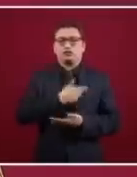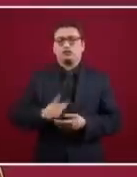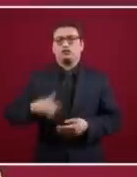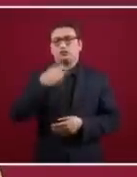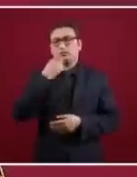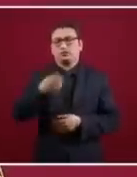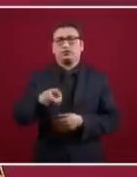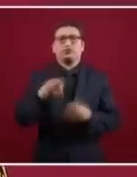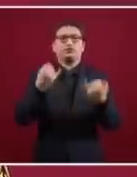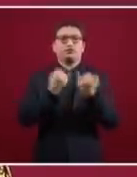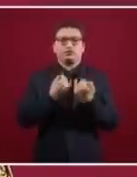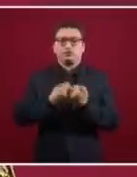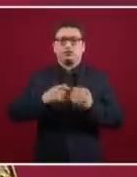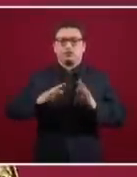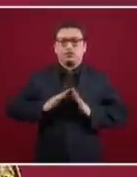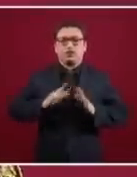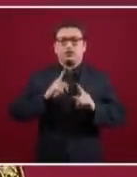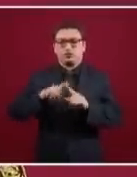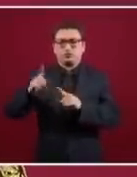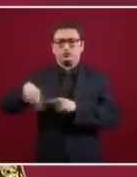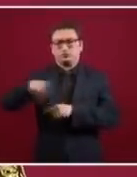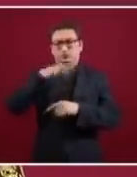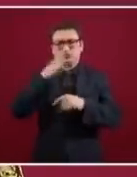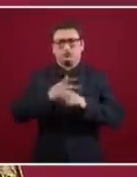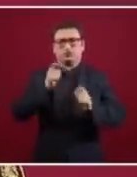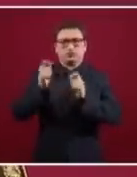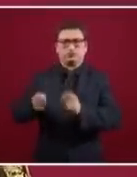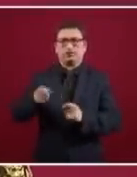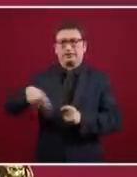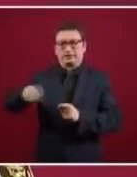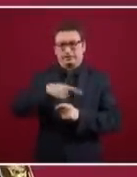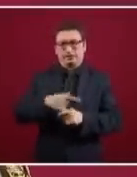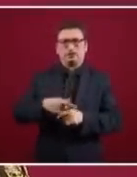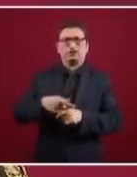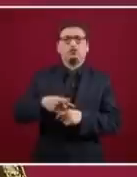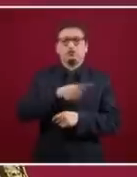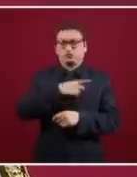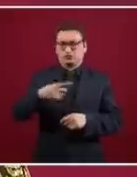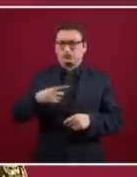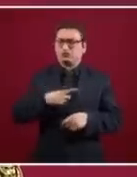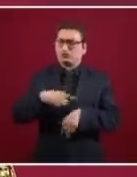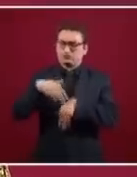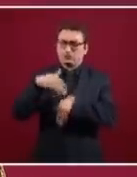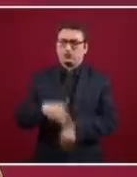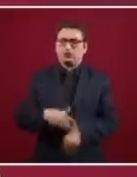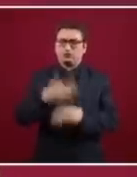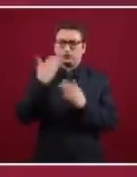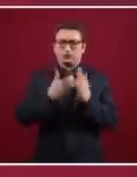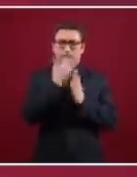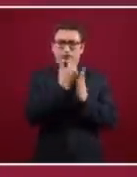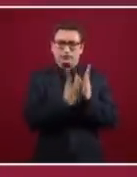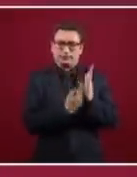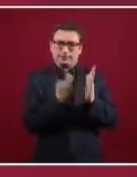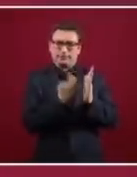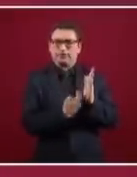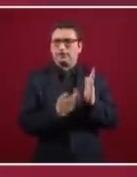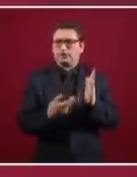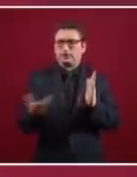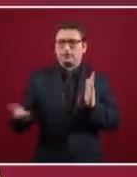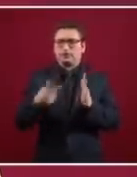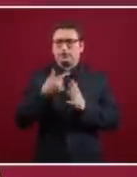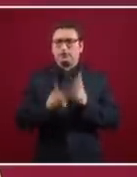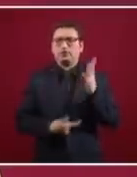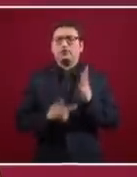nuestras fuerzas tendrán que seguir lo que ya se estableció como una política el respeto